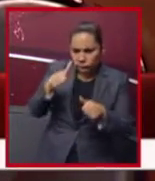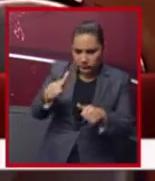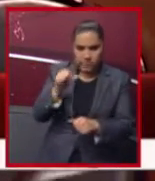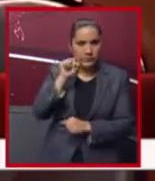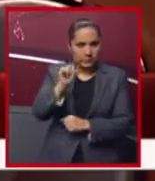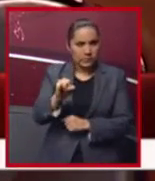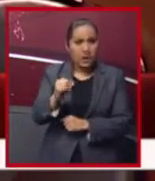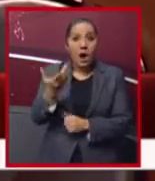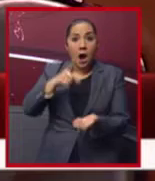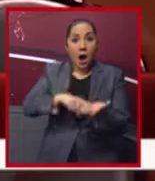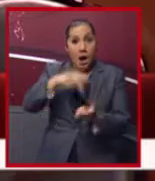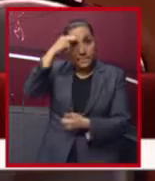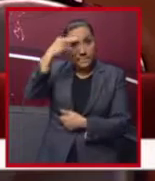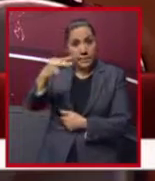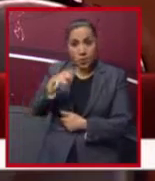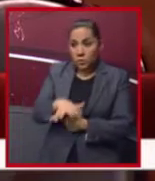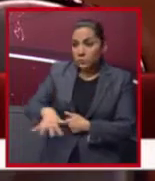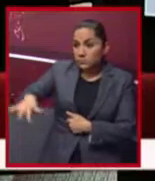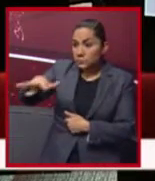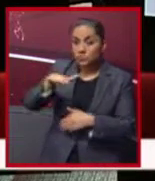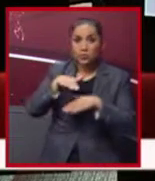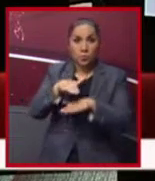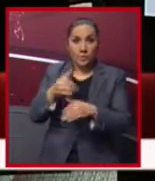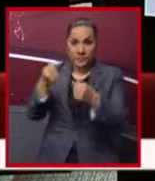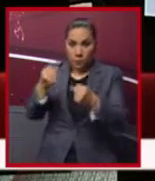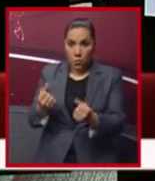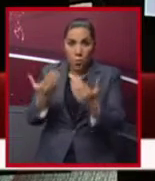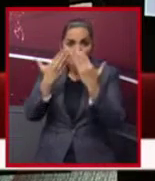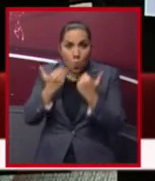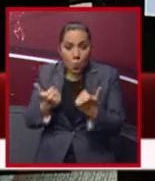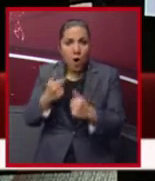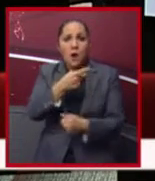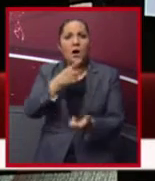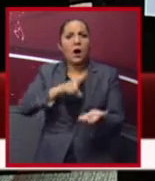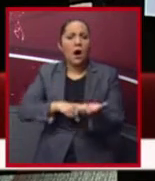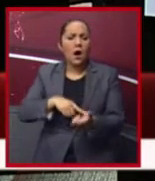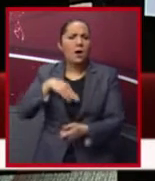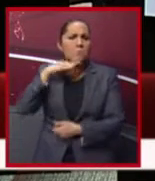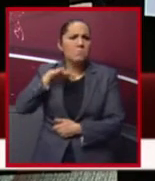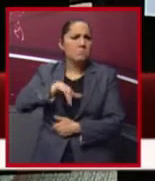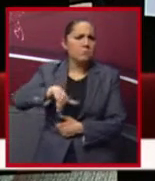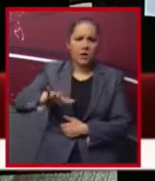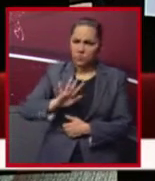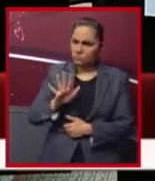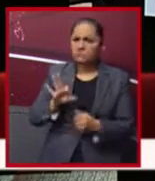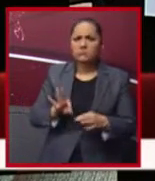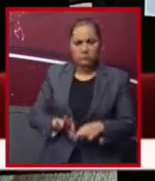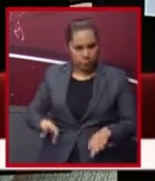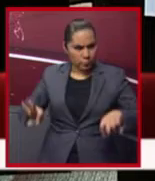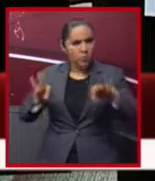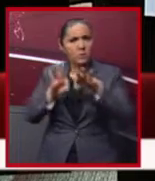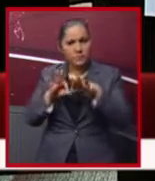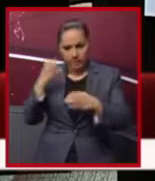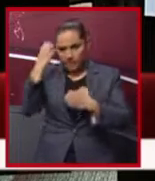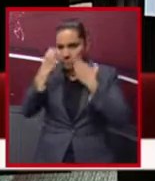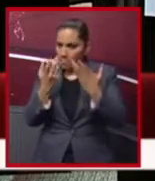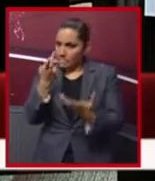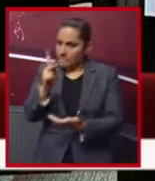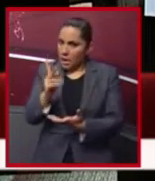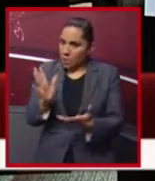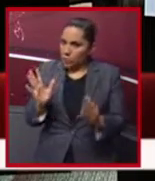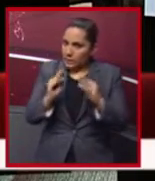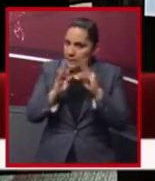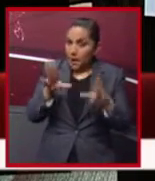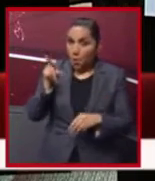en el país respecto a los altos niveles de inseguridad. Sin embargo, no dejó de cuestionar los posibles costos de la estrategia.